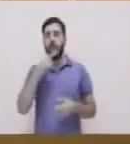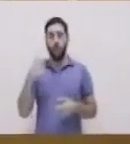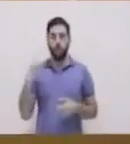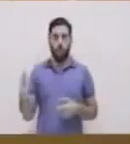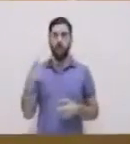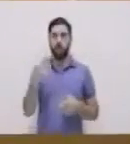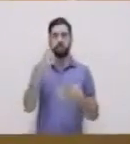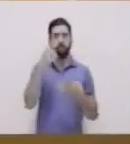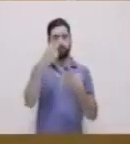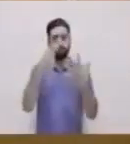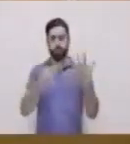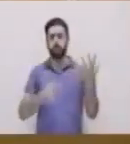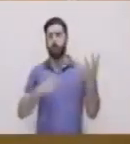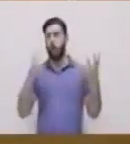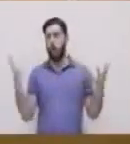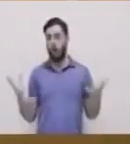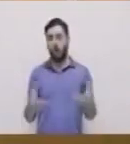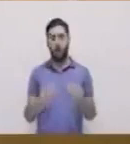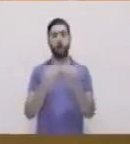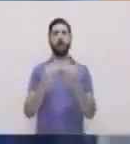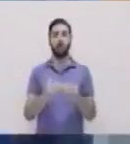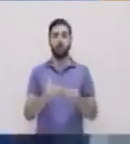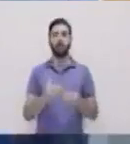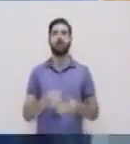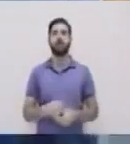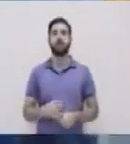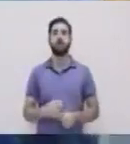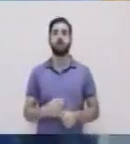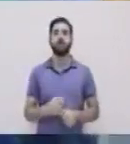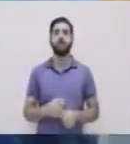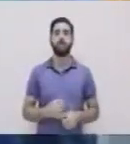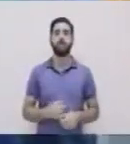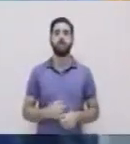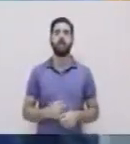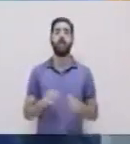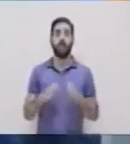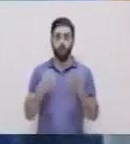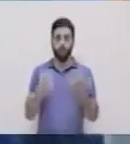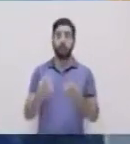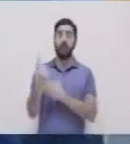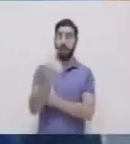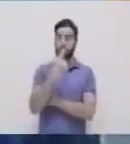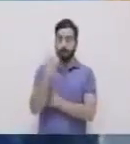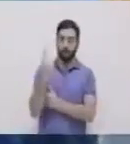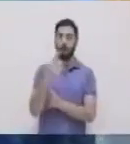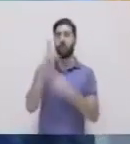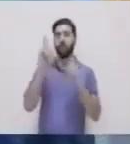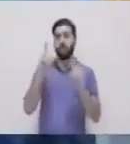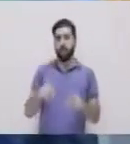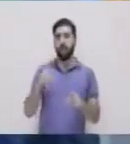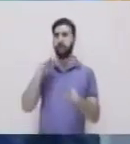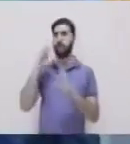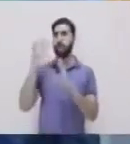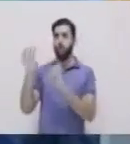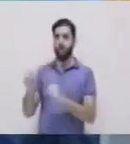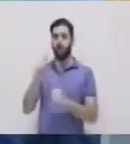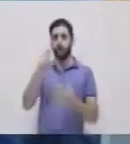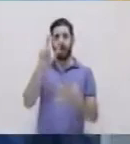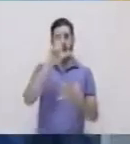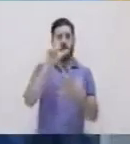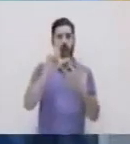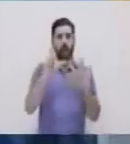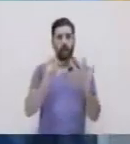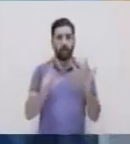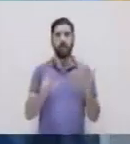el lenguaje y todas las características que lo van acompañando. Definitivamente, Claudia. Es importante mencionar lo siguiente. Hay